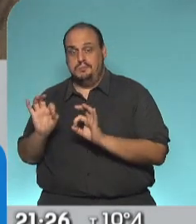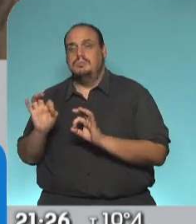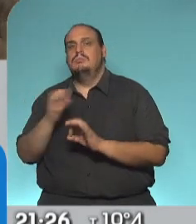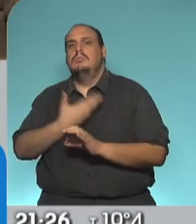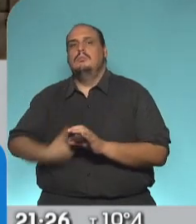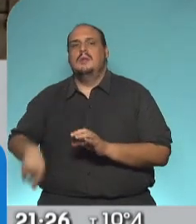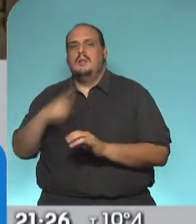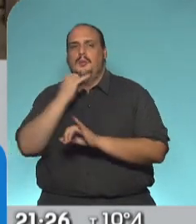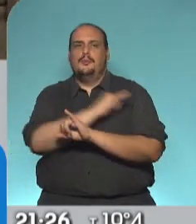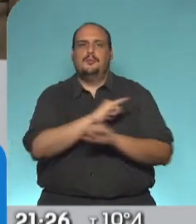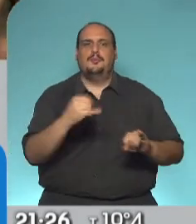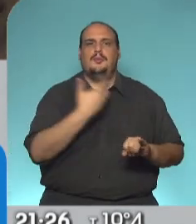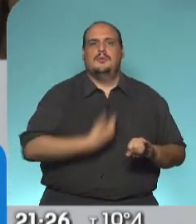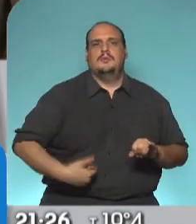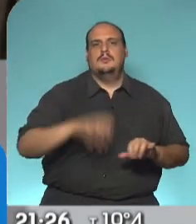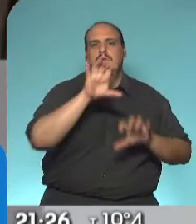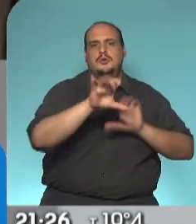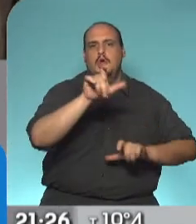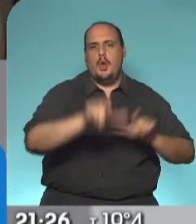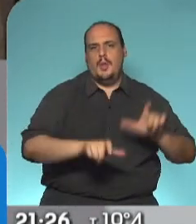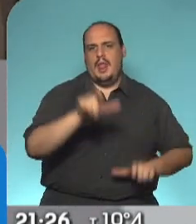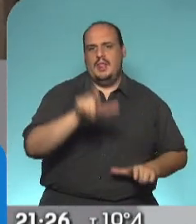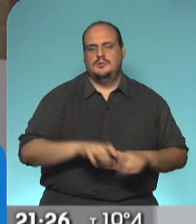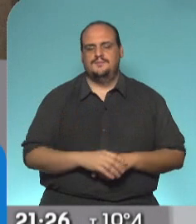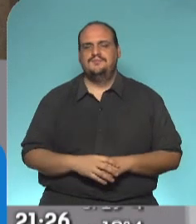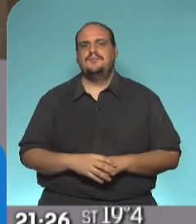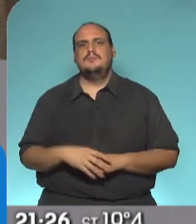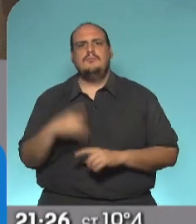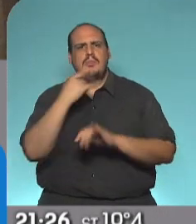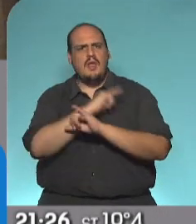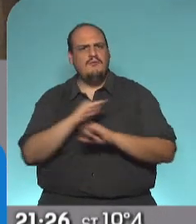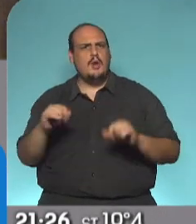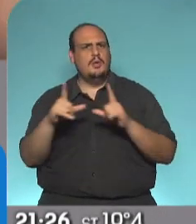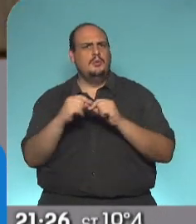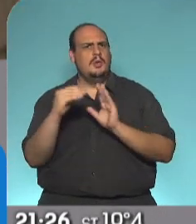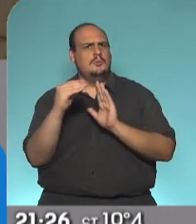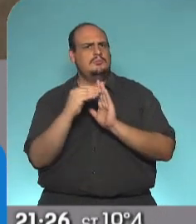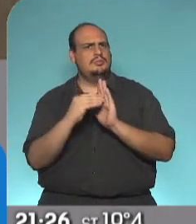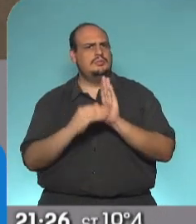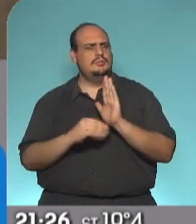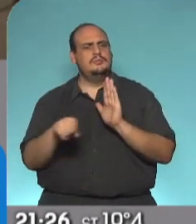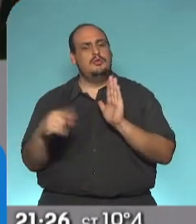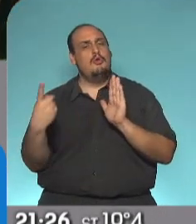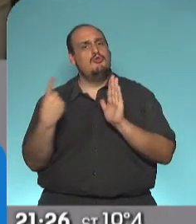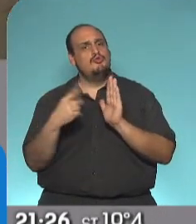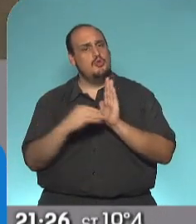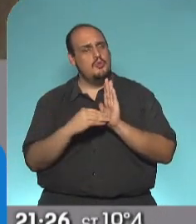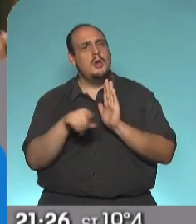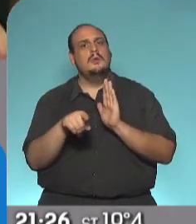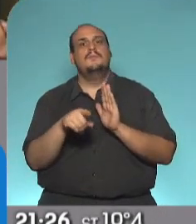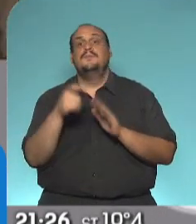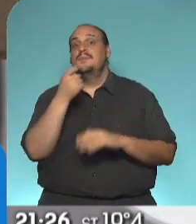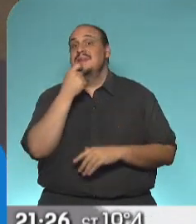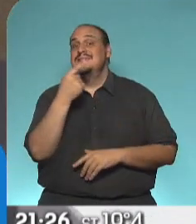gobernadores hay hay números por todos lados de hecho reciente informe la era completísimo algún otro número que se puede sumar es que solamente en semana